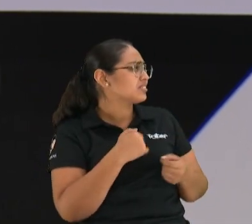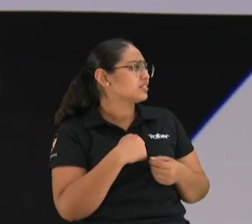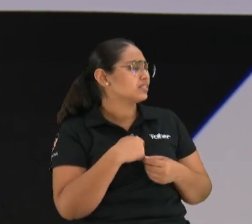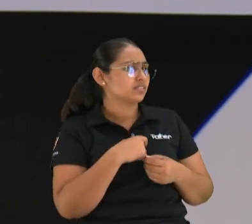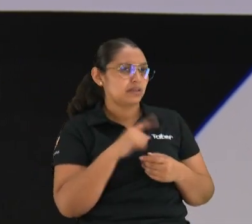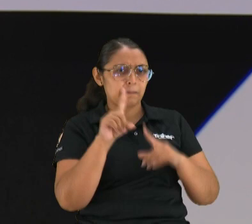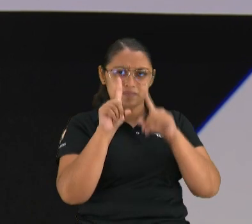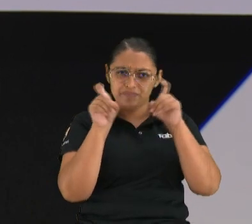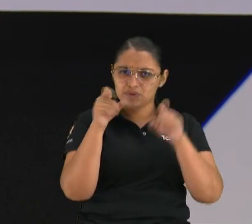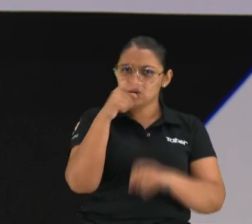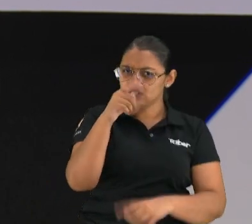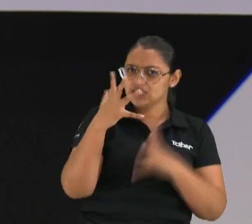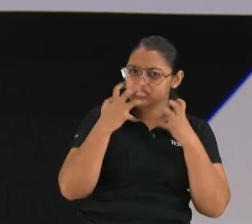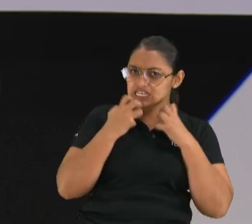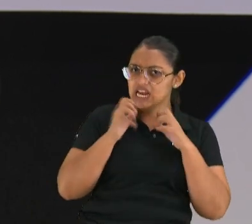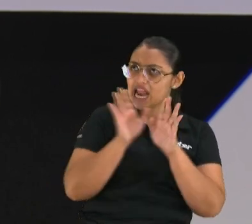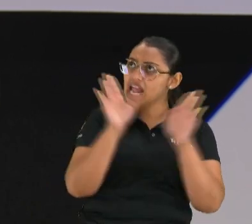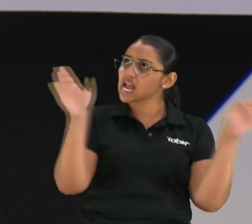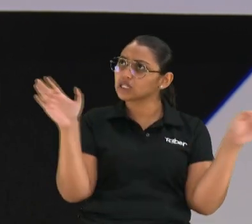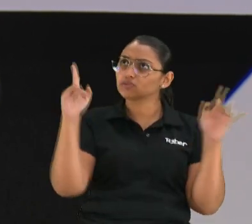conocer a Cristo